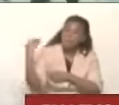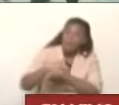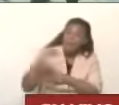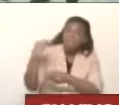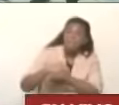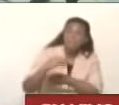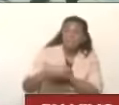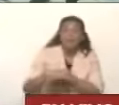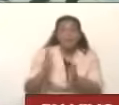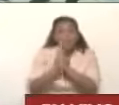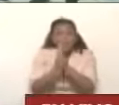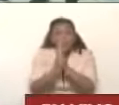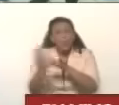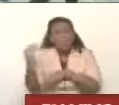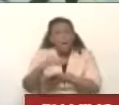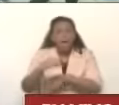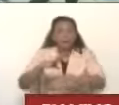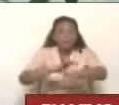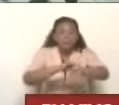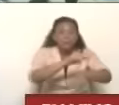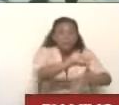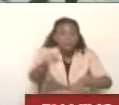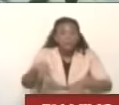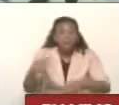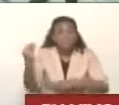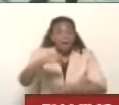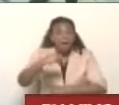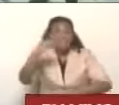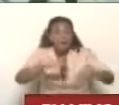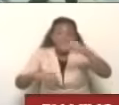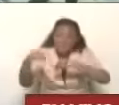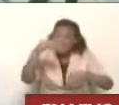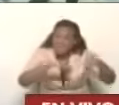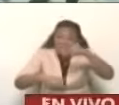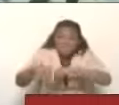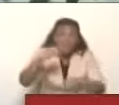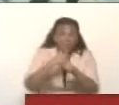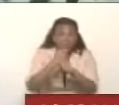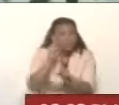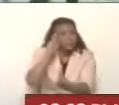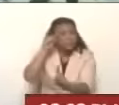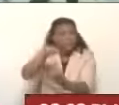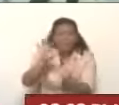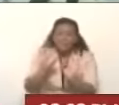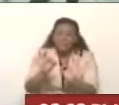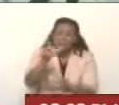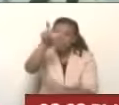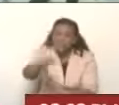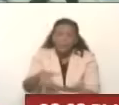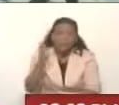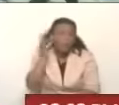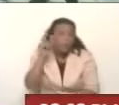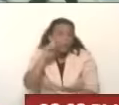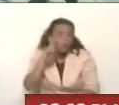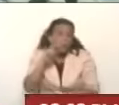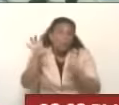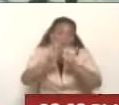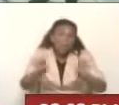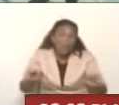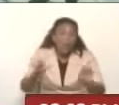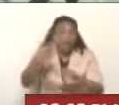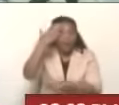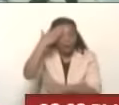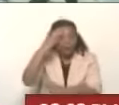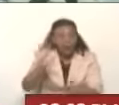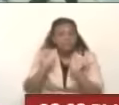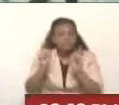compañera Delis, compañera Magali, hagamos más por la mujer embarazada, por educarla,